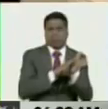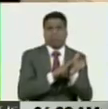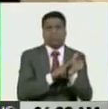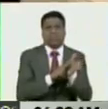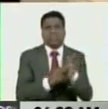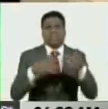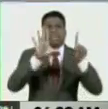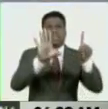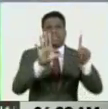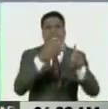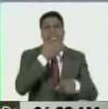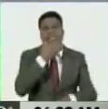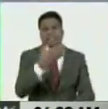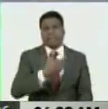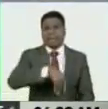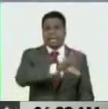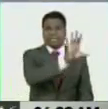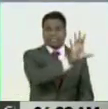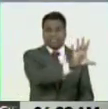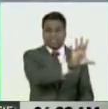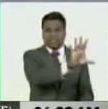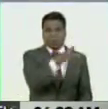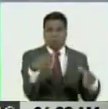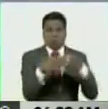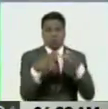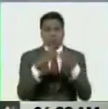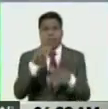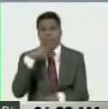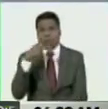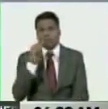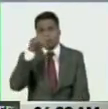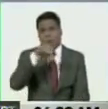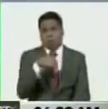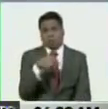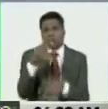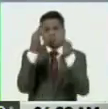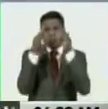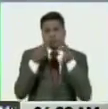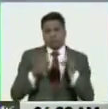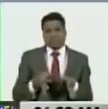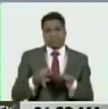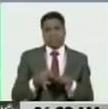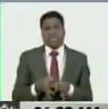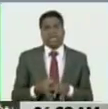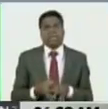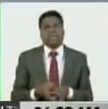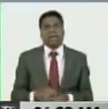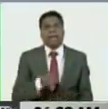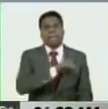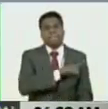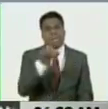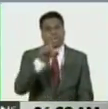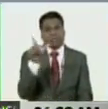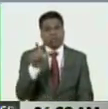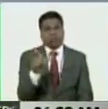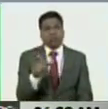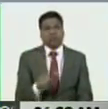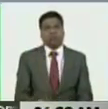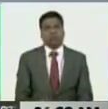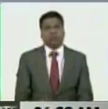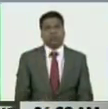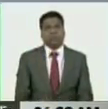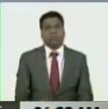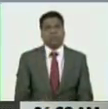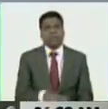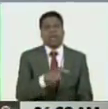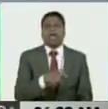correcto, tenemos 5 organizaciones legitimadas en estos momentos, que es el PSU, que es el partido